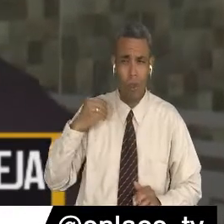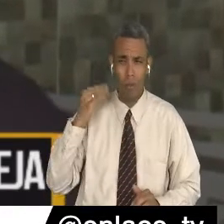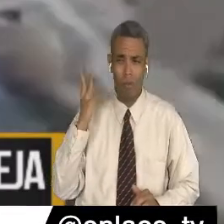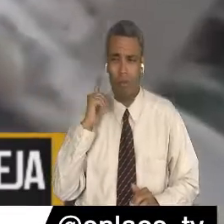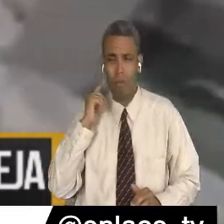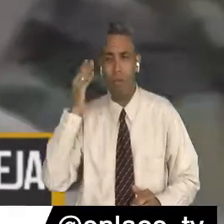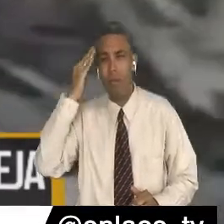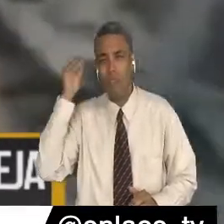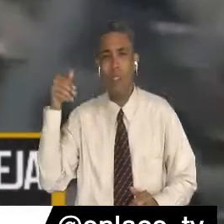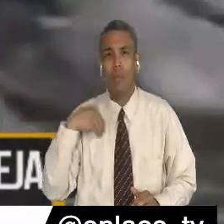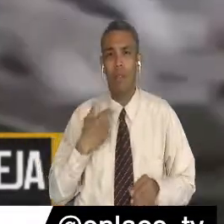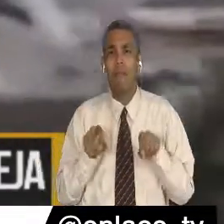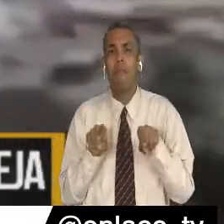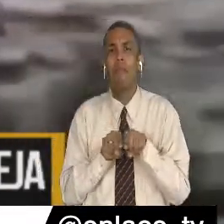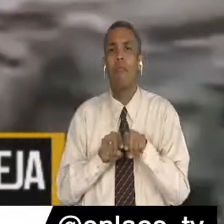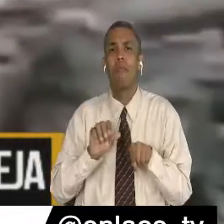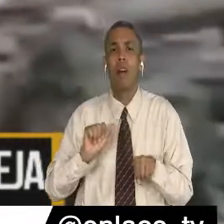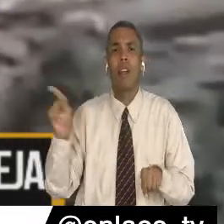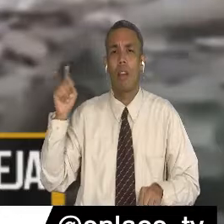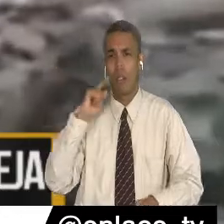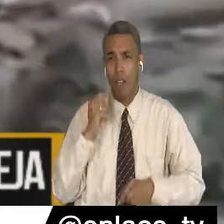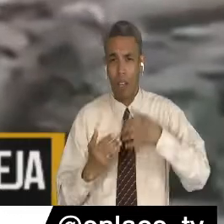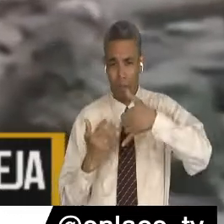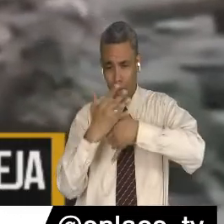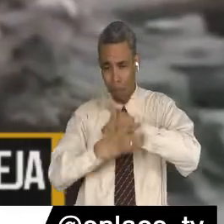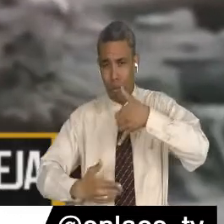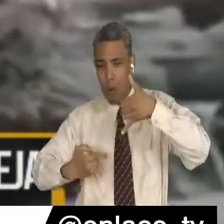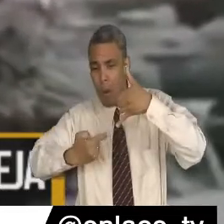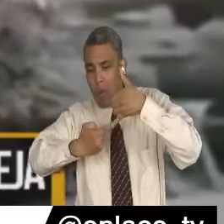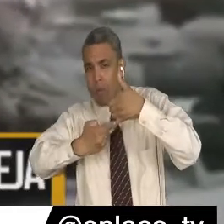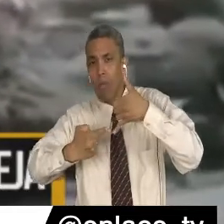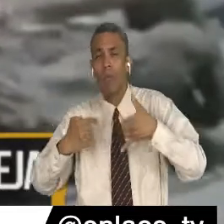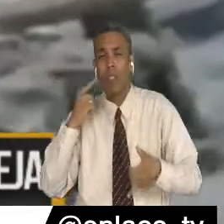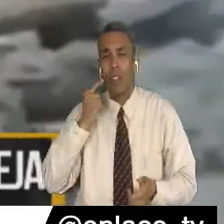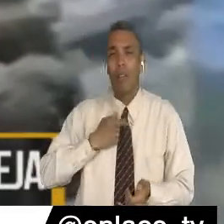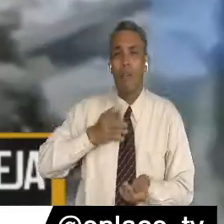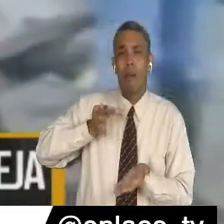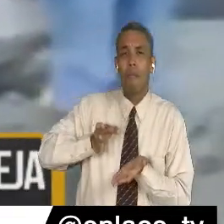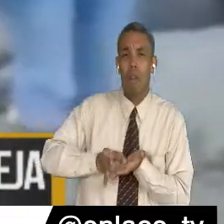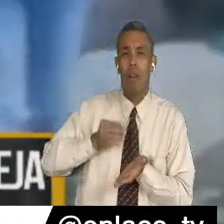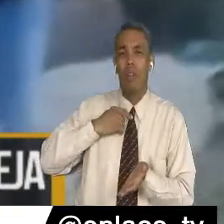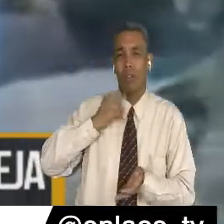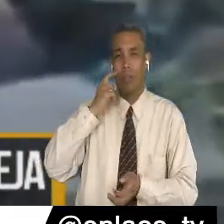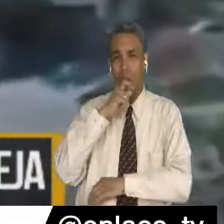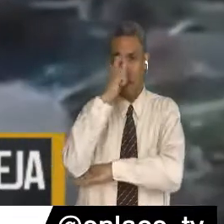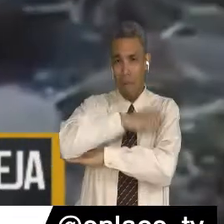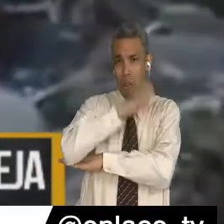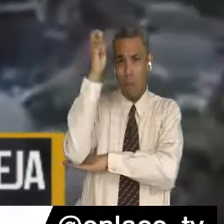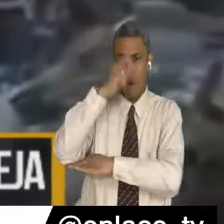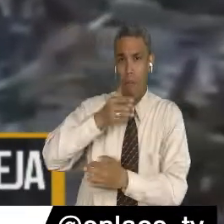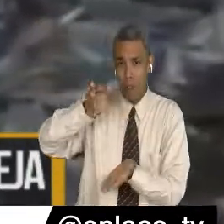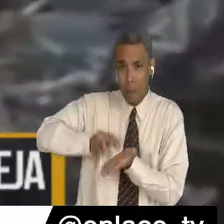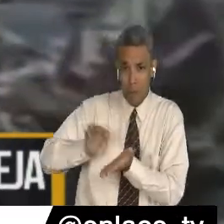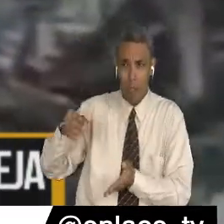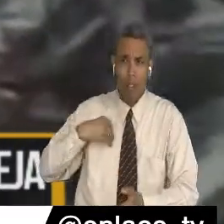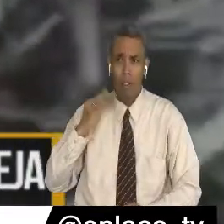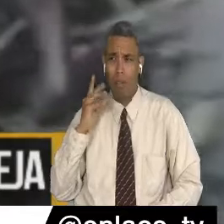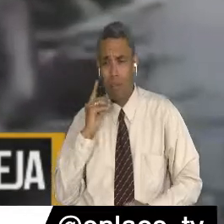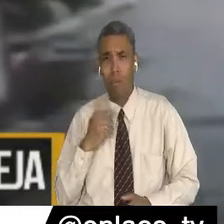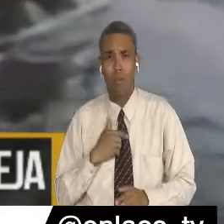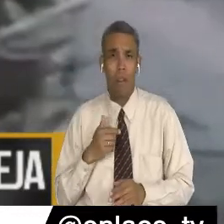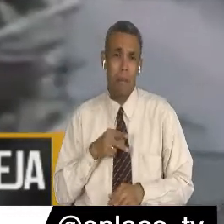está golpeada un poco, no sé más de ella. De los sobrinos míos ni del cuñado mío sé tampoco nada, ¿no? Están desaparecidos el